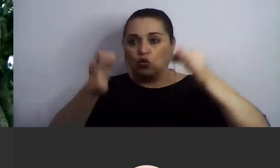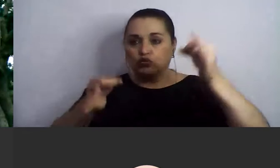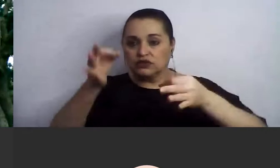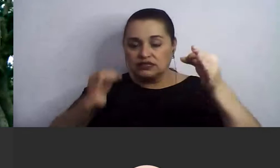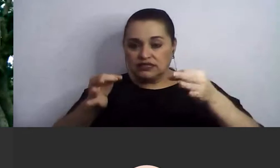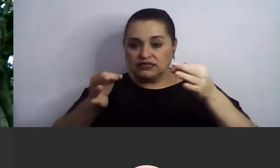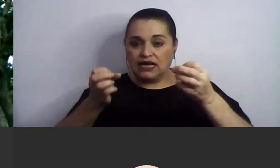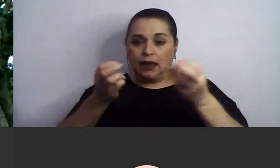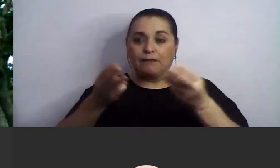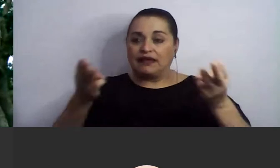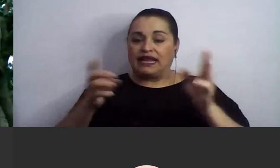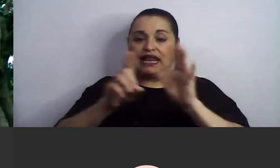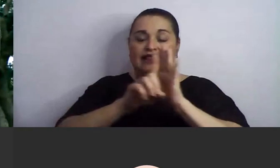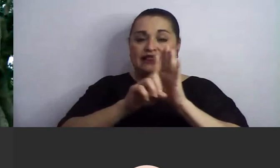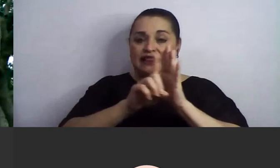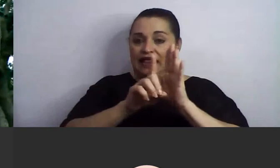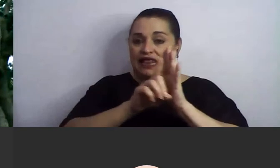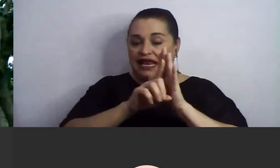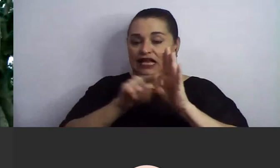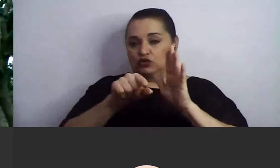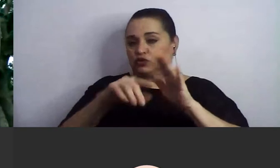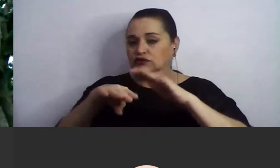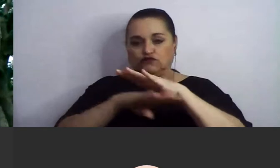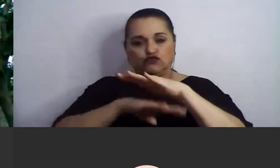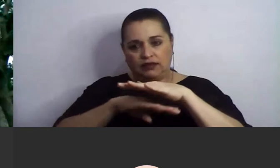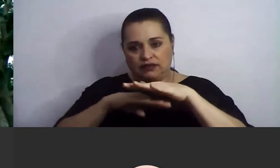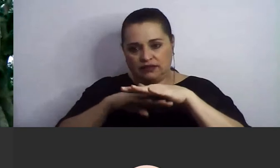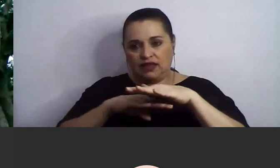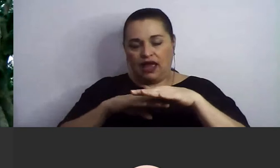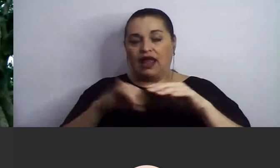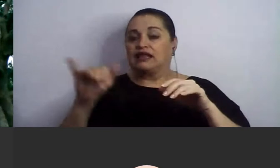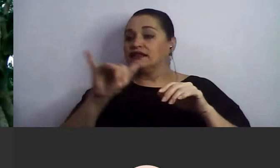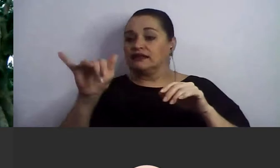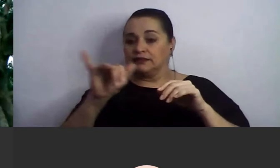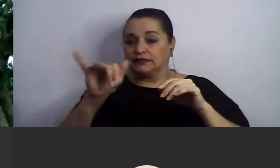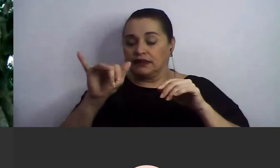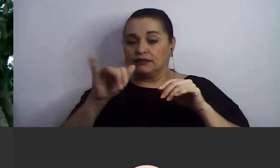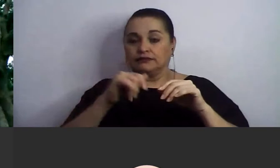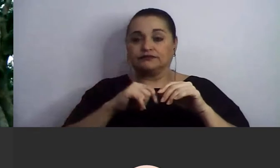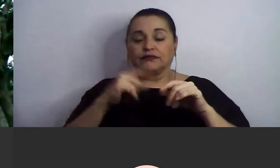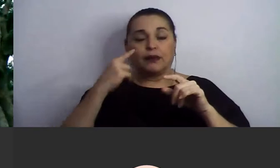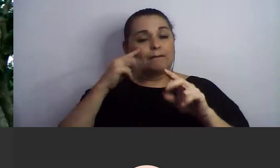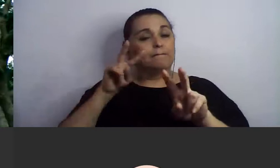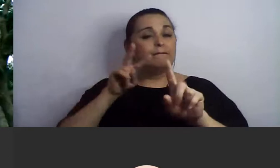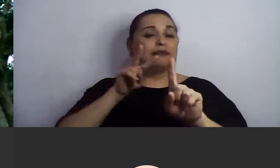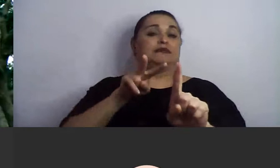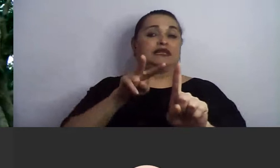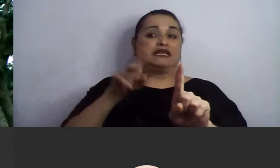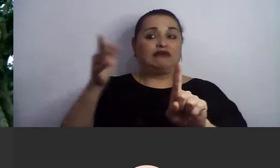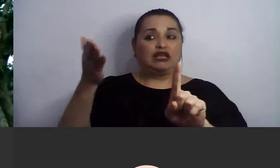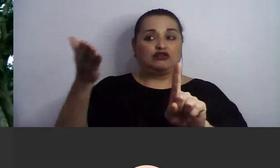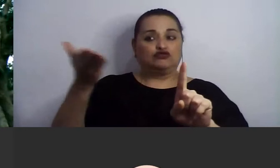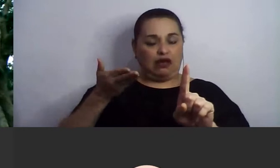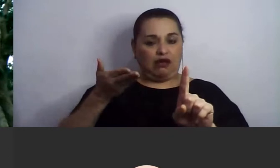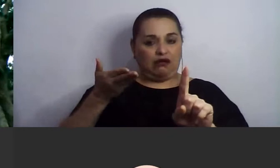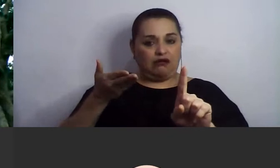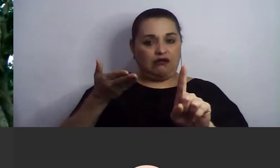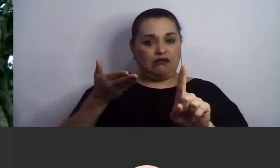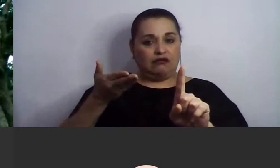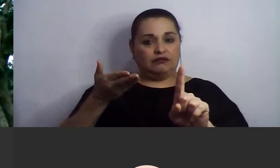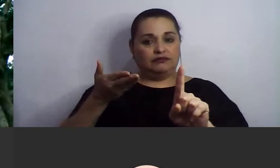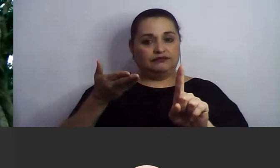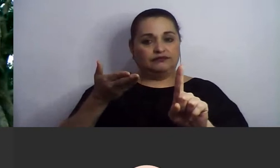de derechos eso es fundamental así como la perspectiva que ellos han brindado de un abordaje de